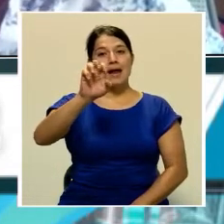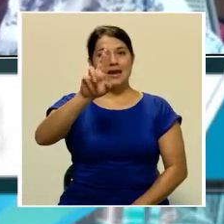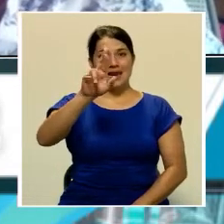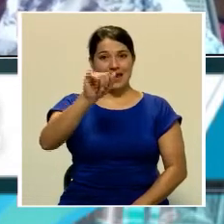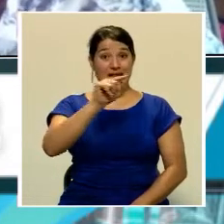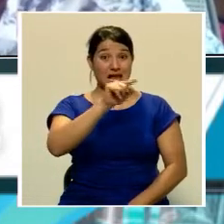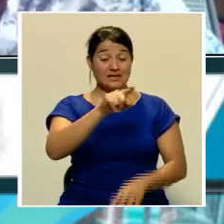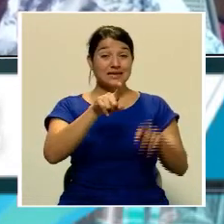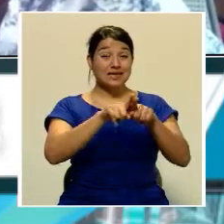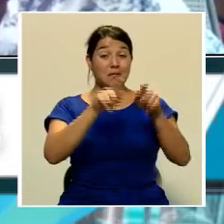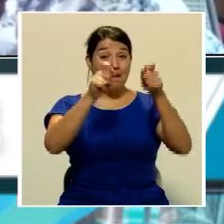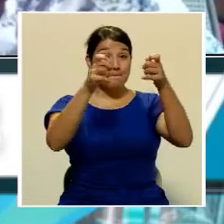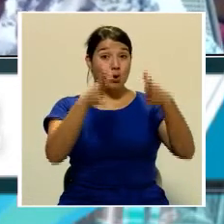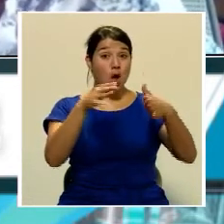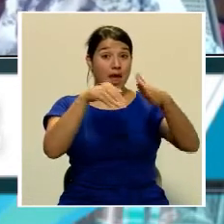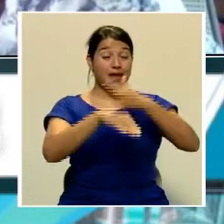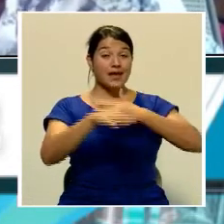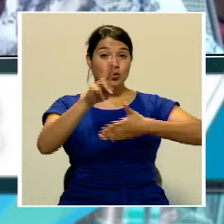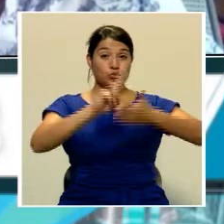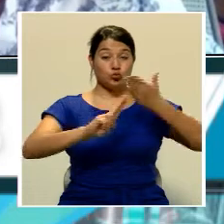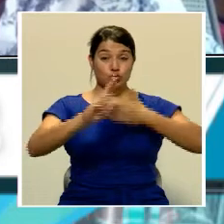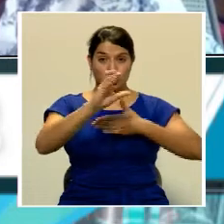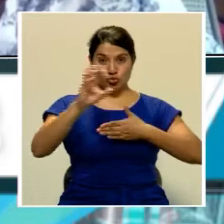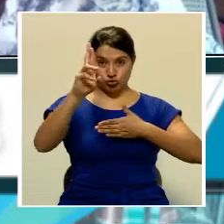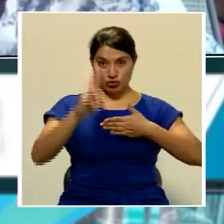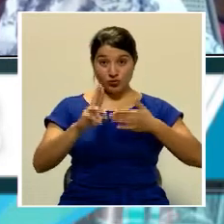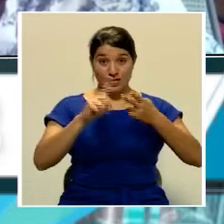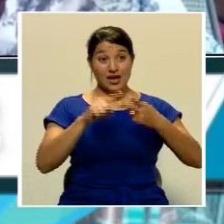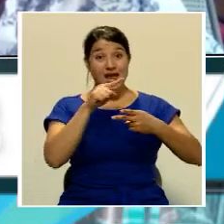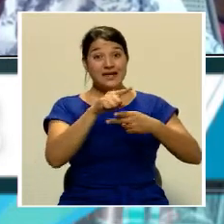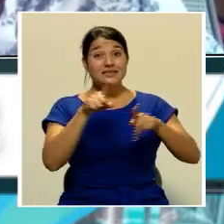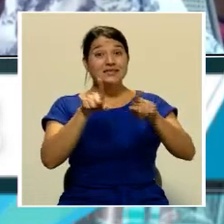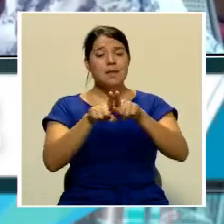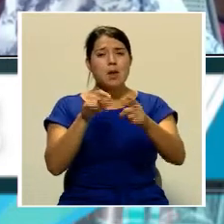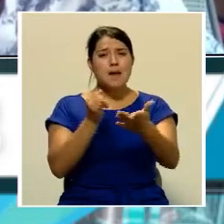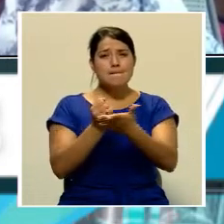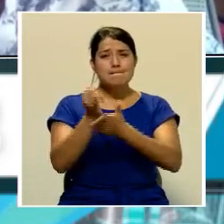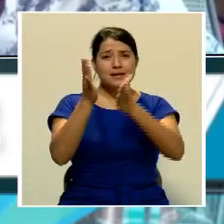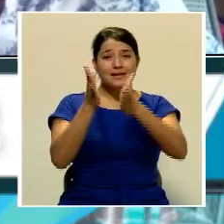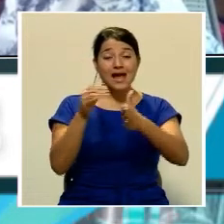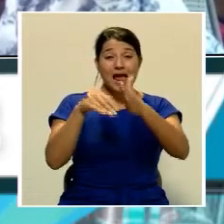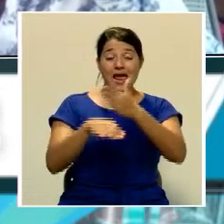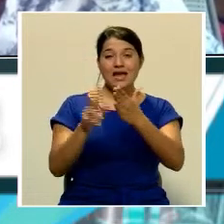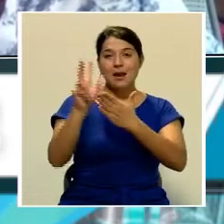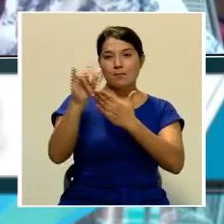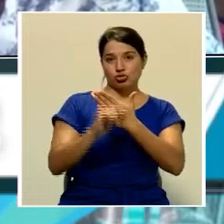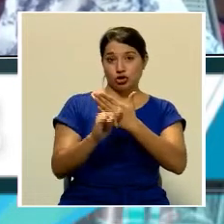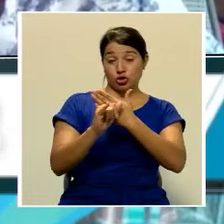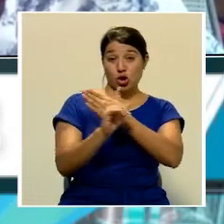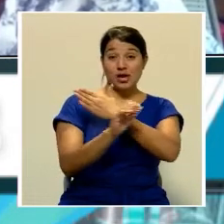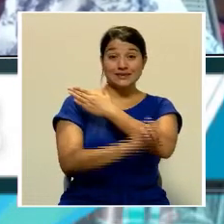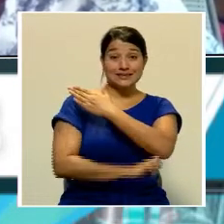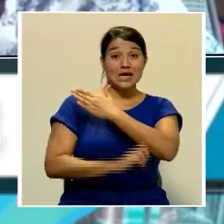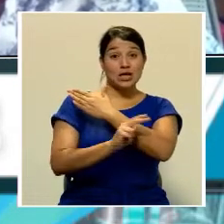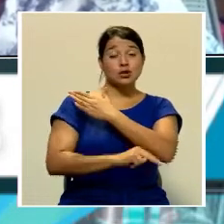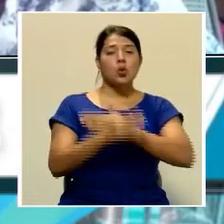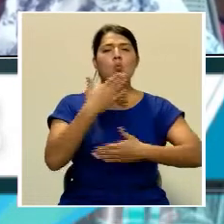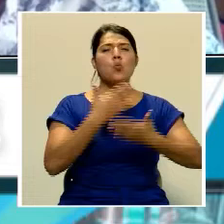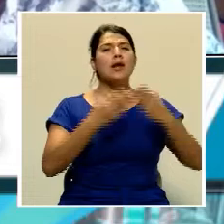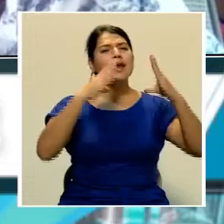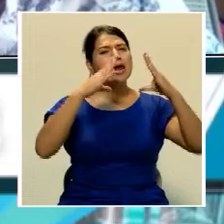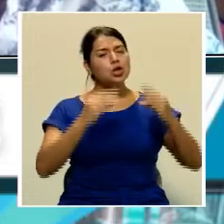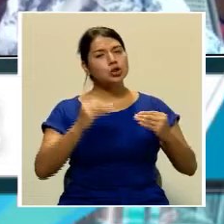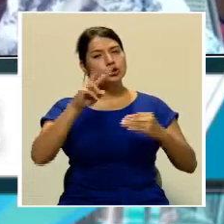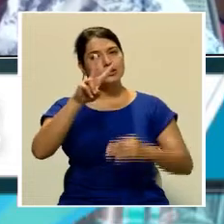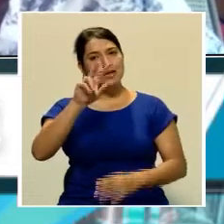profesora en la Universidad de Costa Rica e investigadora en el proyecto Estado de la Nación. Buenas noches, Valeria.